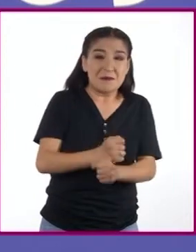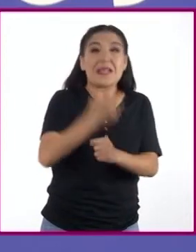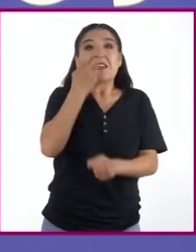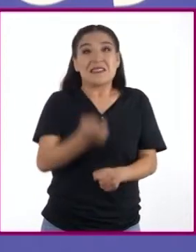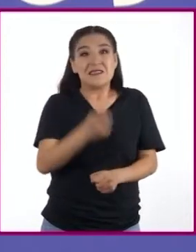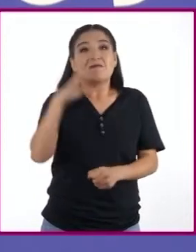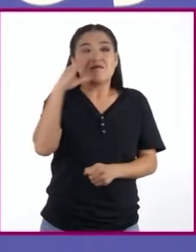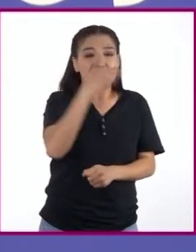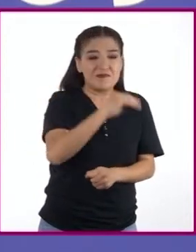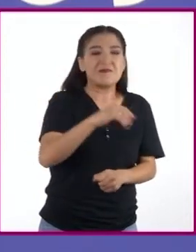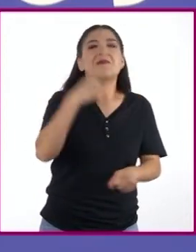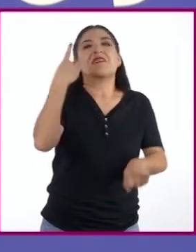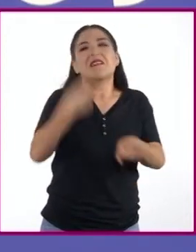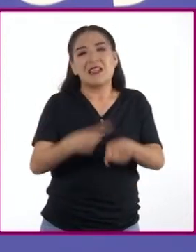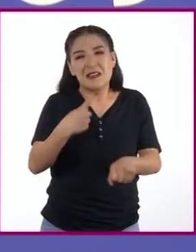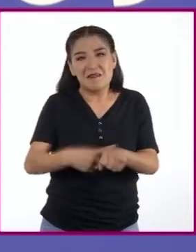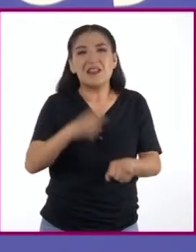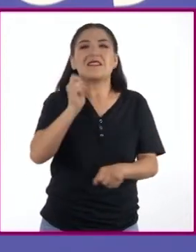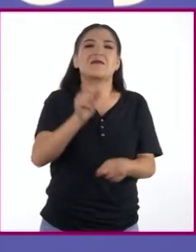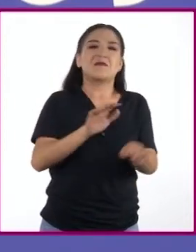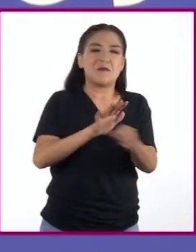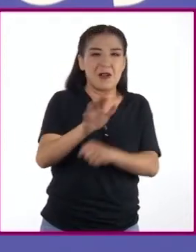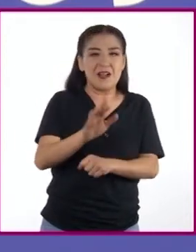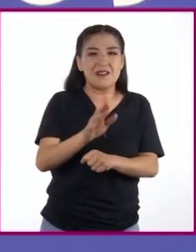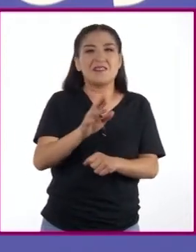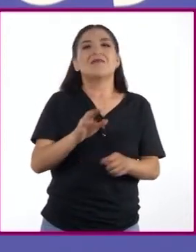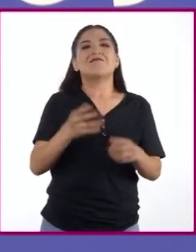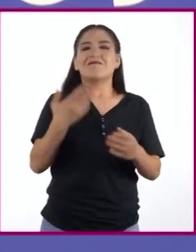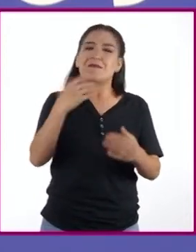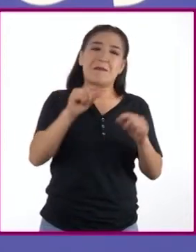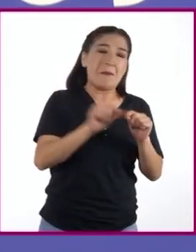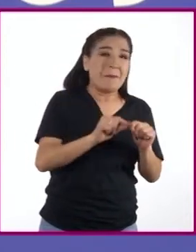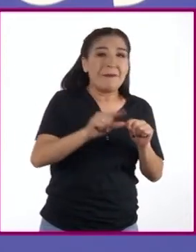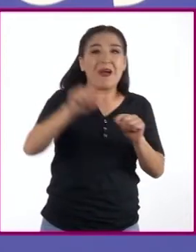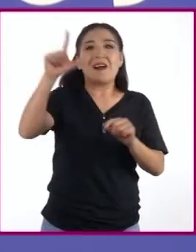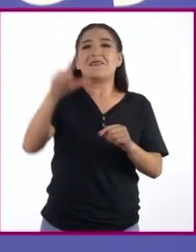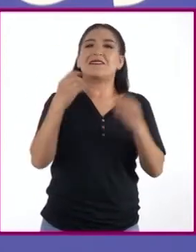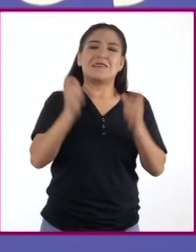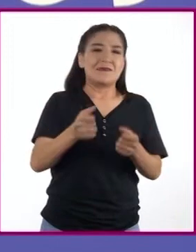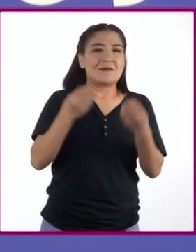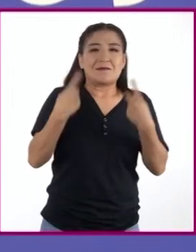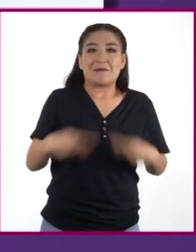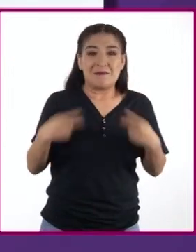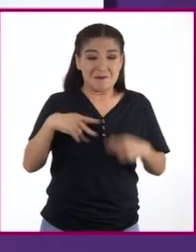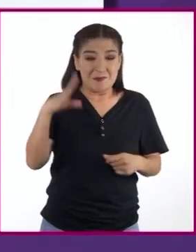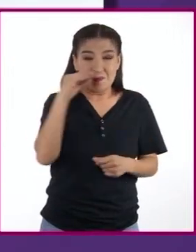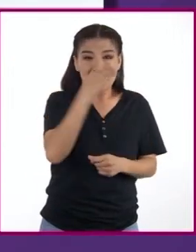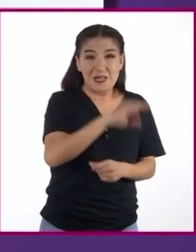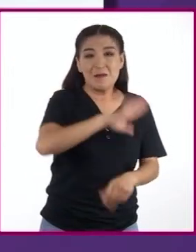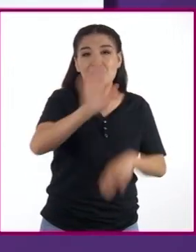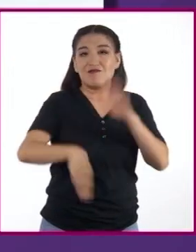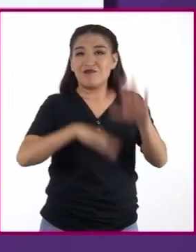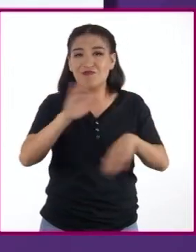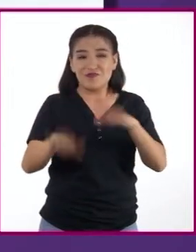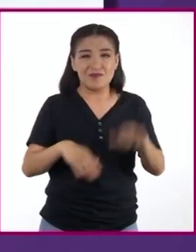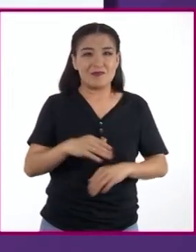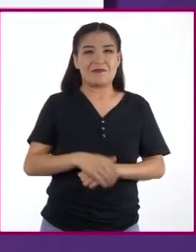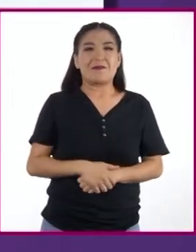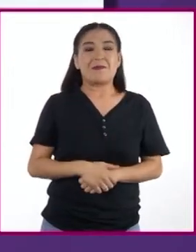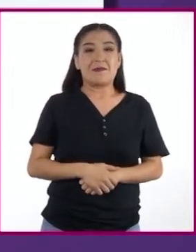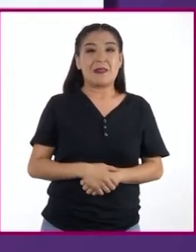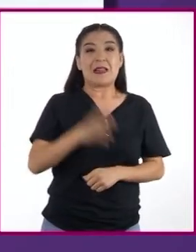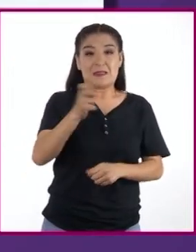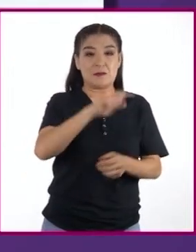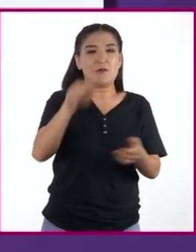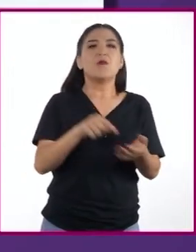enfermedades que daban como resultado un alto número de muertes de africanos. Los puertos